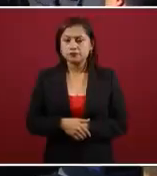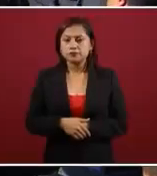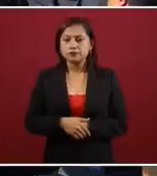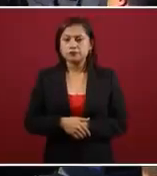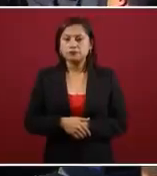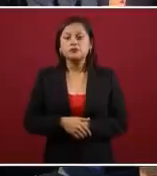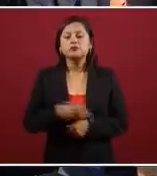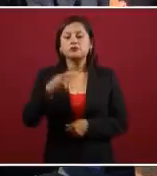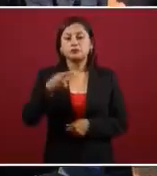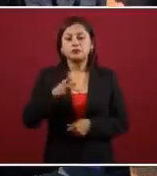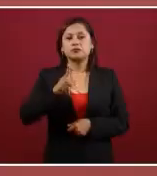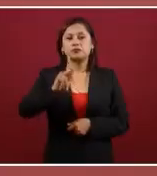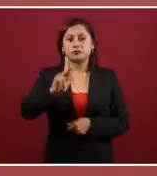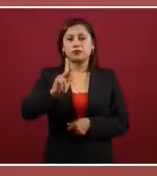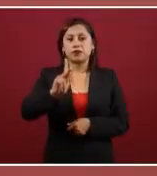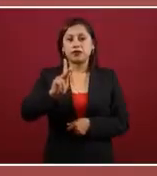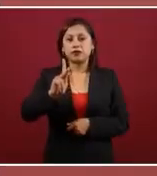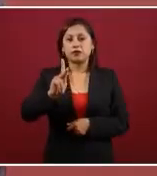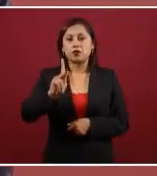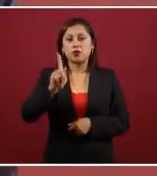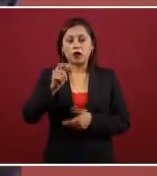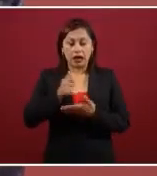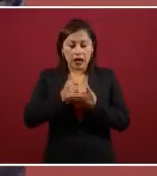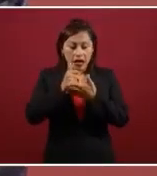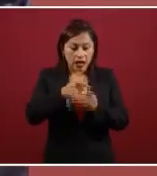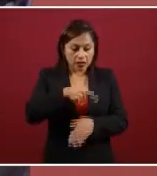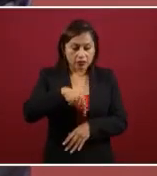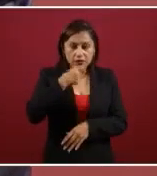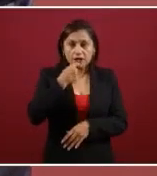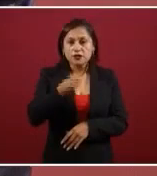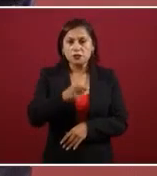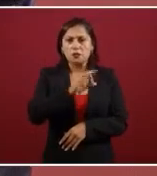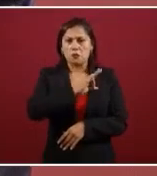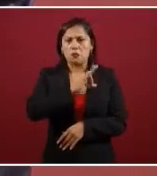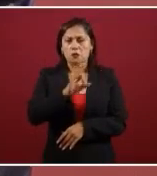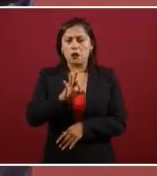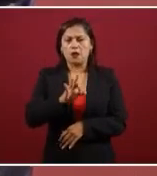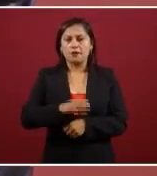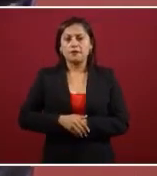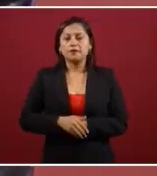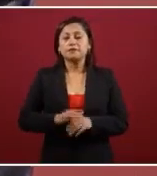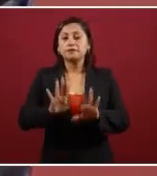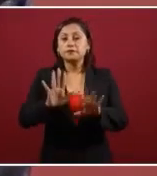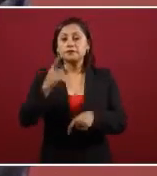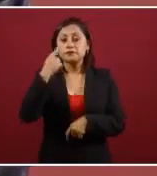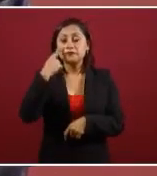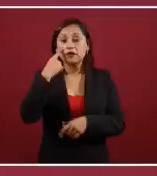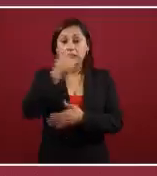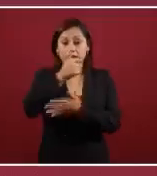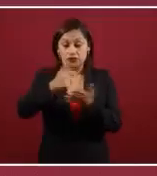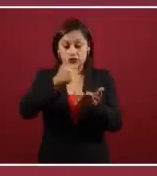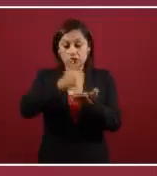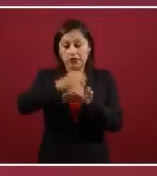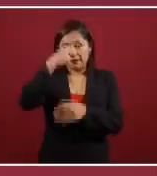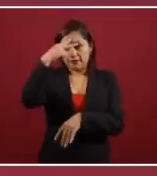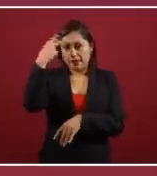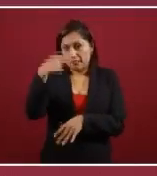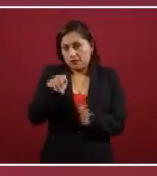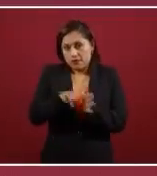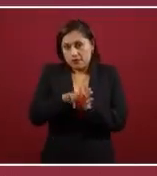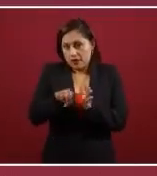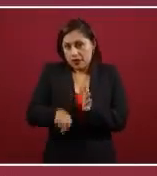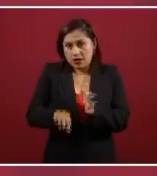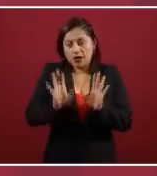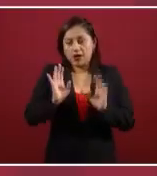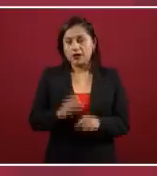si se puede, hay que ayudarlos. Una de las características de la gente en la Ciudad de México, por ejemplo, a